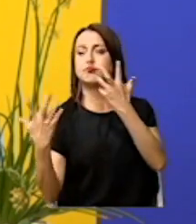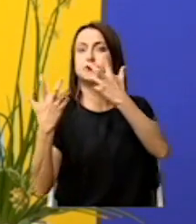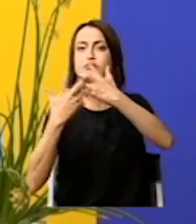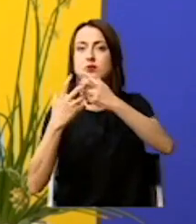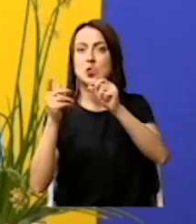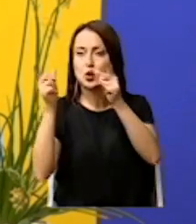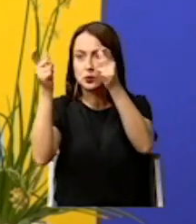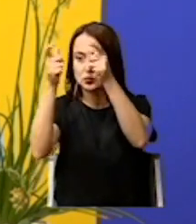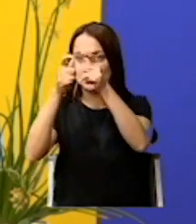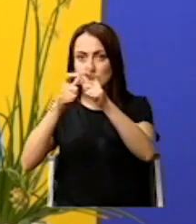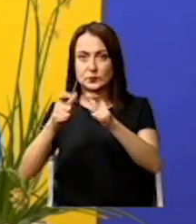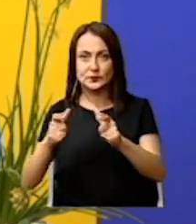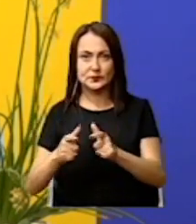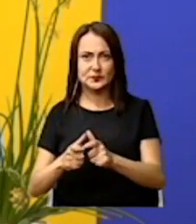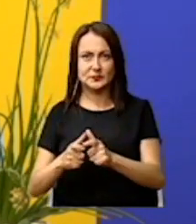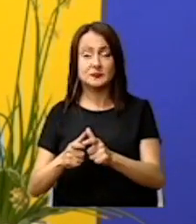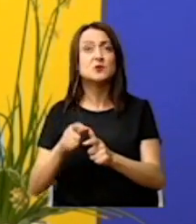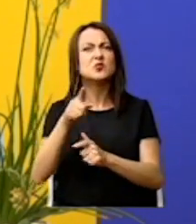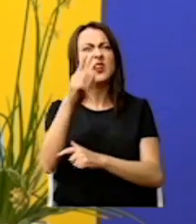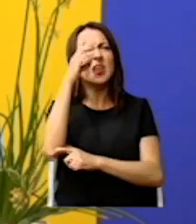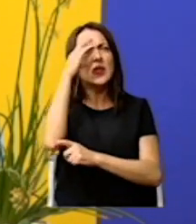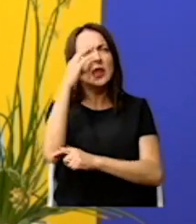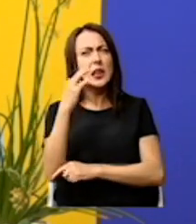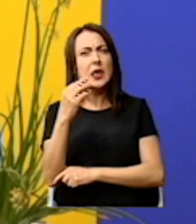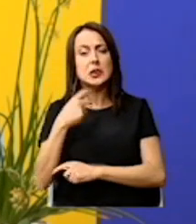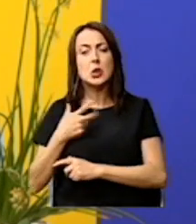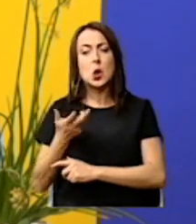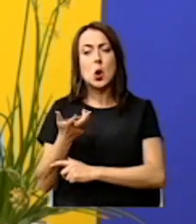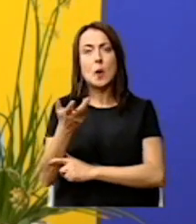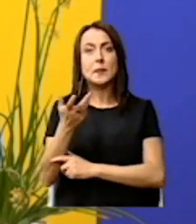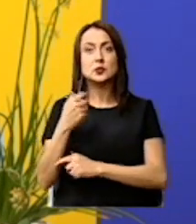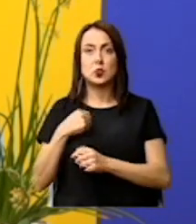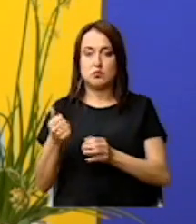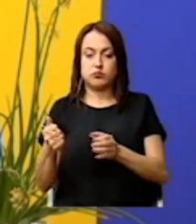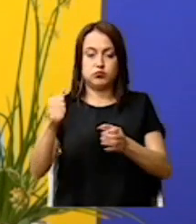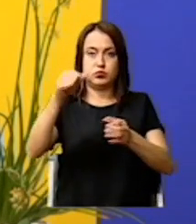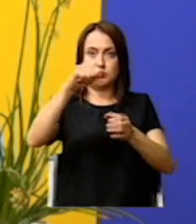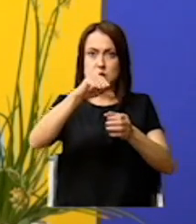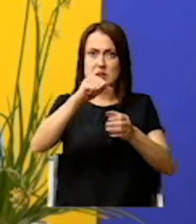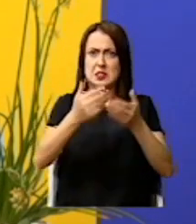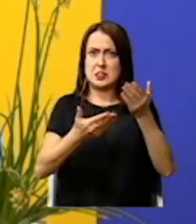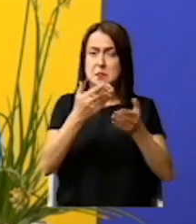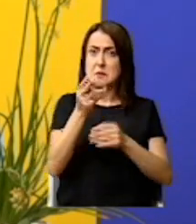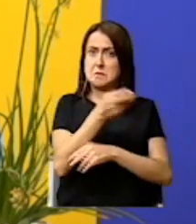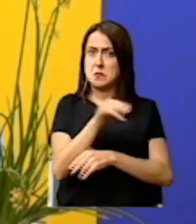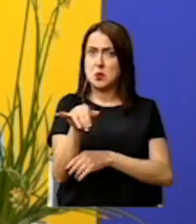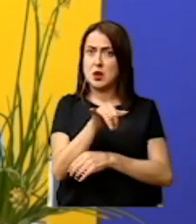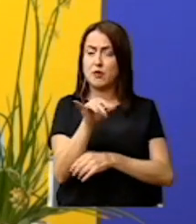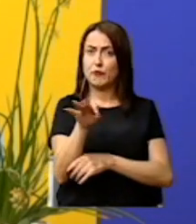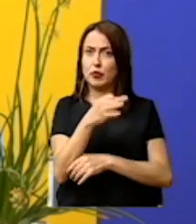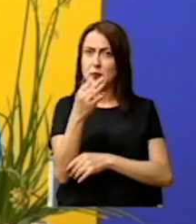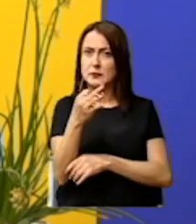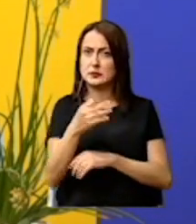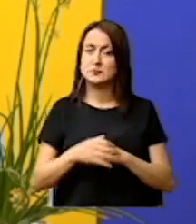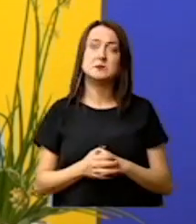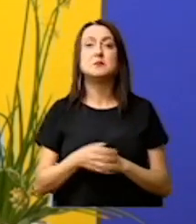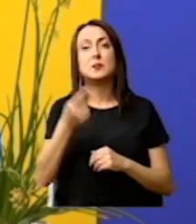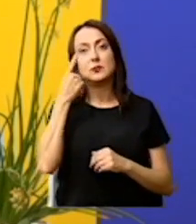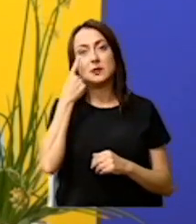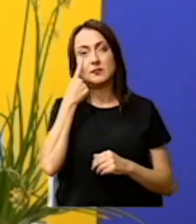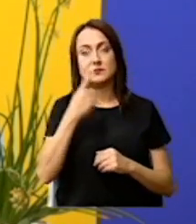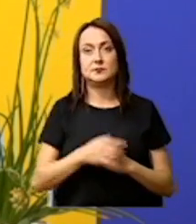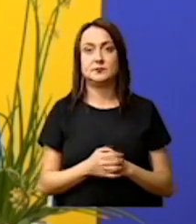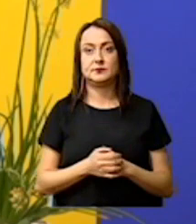copa. ¿Ustedes creen que si yo pongo esta agua aquí, será de la misma forma? Vamos a